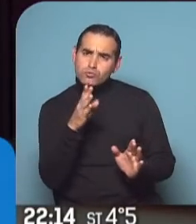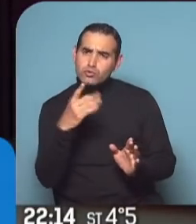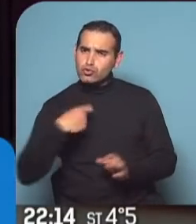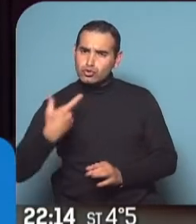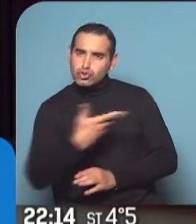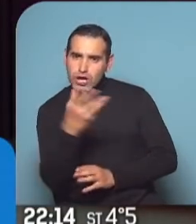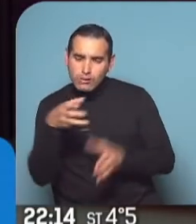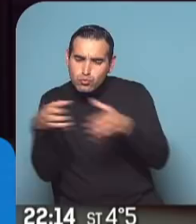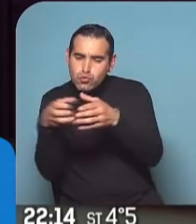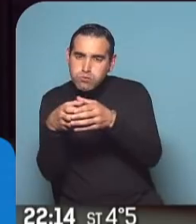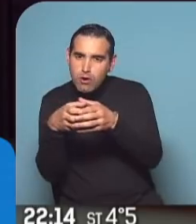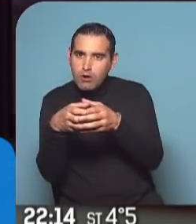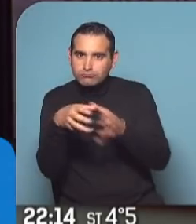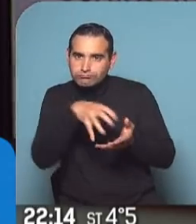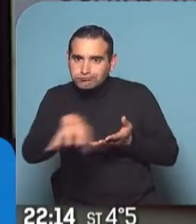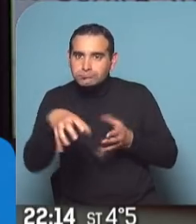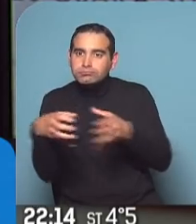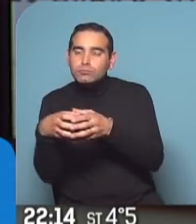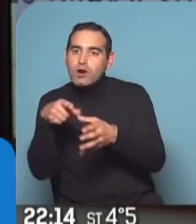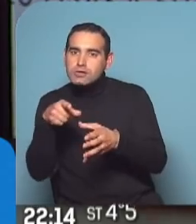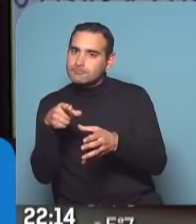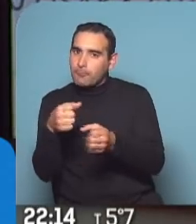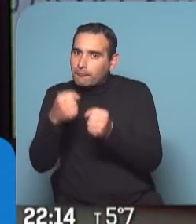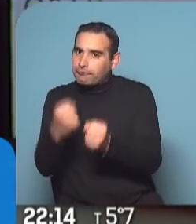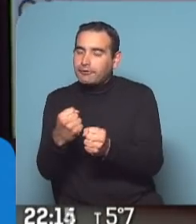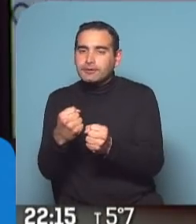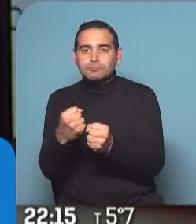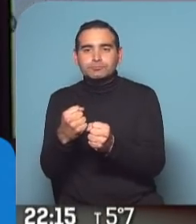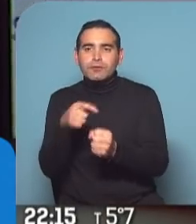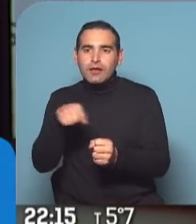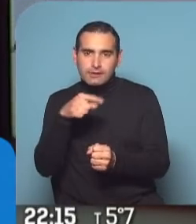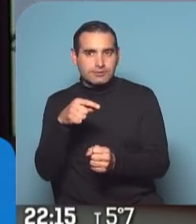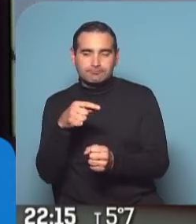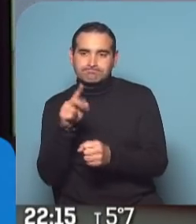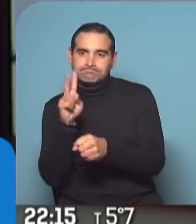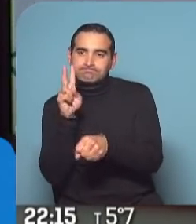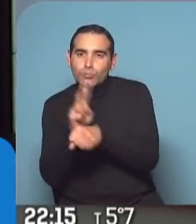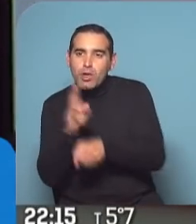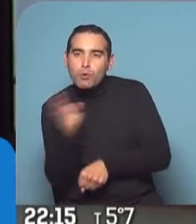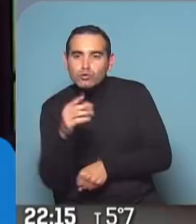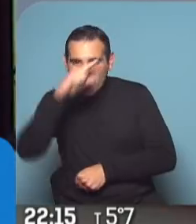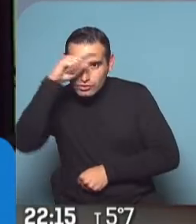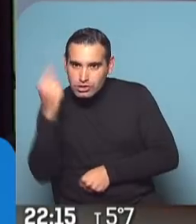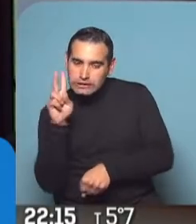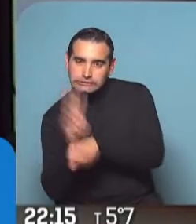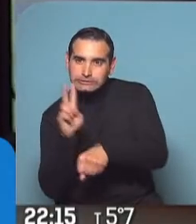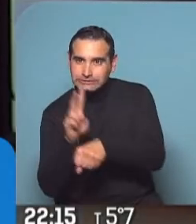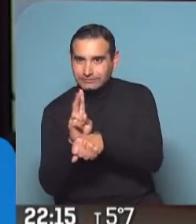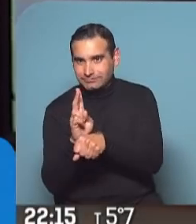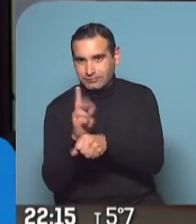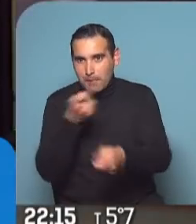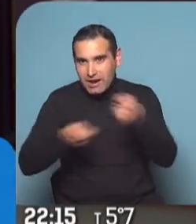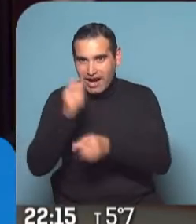social económico, hay una fuerte tendencia ahí hacia el proteccionismo, hacia el mercado interno